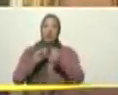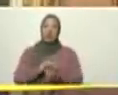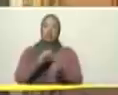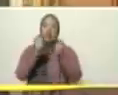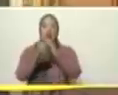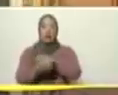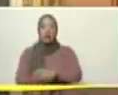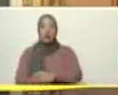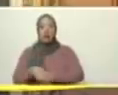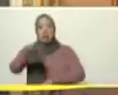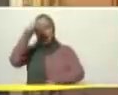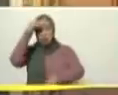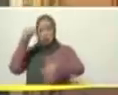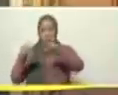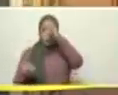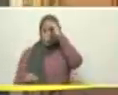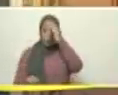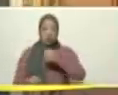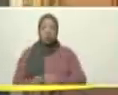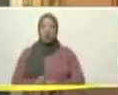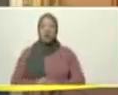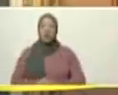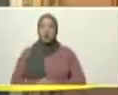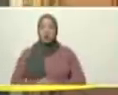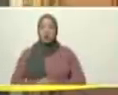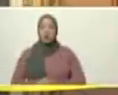renacimiento, de aprendizaje.